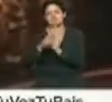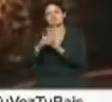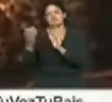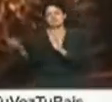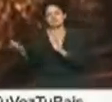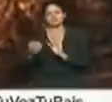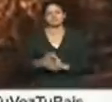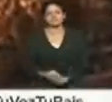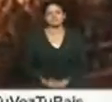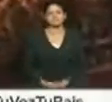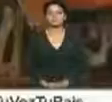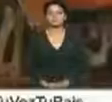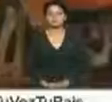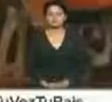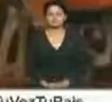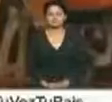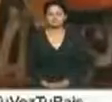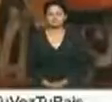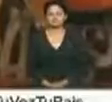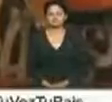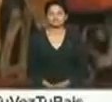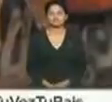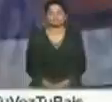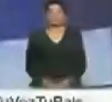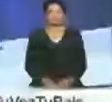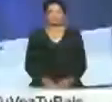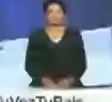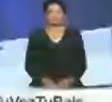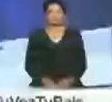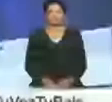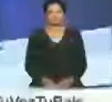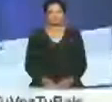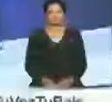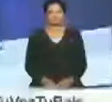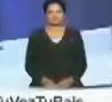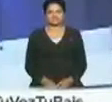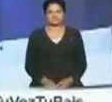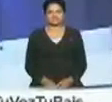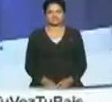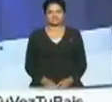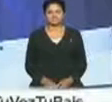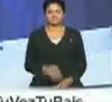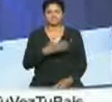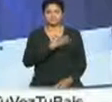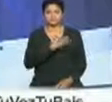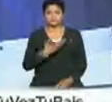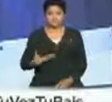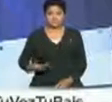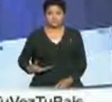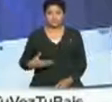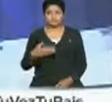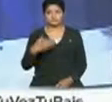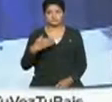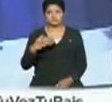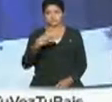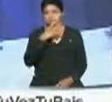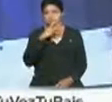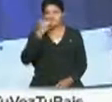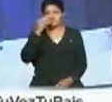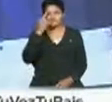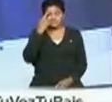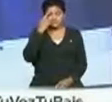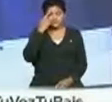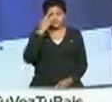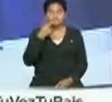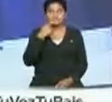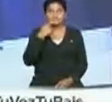ley. Cristina Pavón, Noticiero Ciudadano. El presidente de la República, Rafael Correa, cuestionó a través de su cuenta